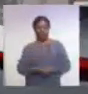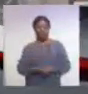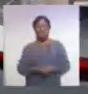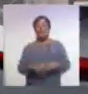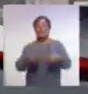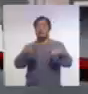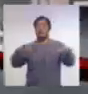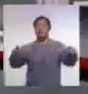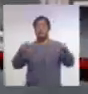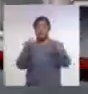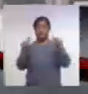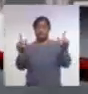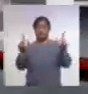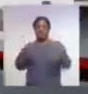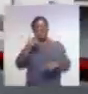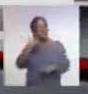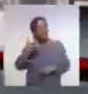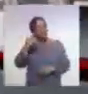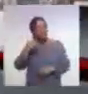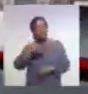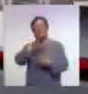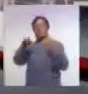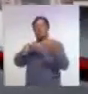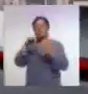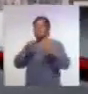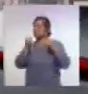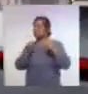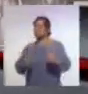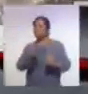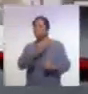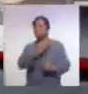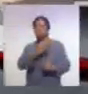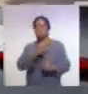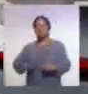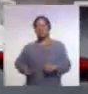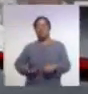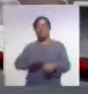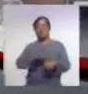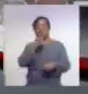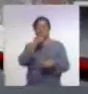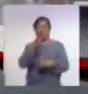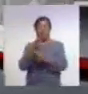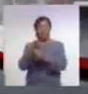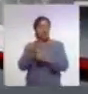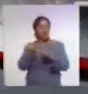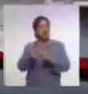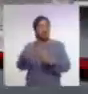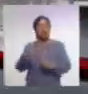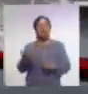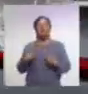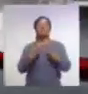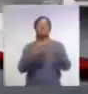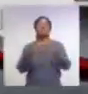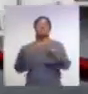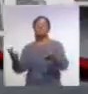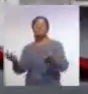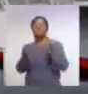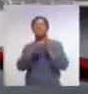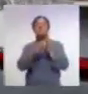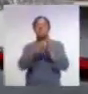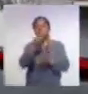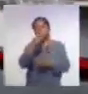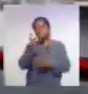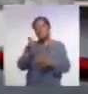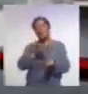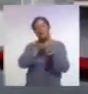crecimiento de Tlaxcala es un esfuerzo de todos, afirma el gobernador Marco Mena al entregar paquetes de especies menores del programa Apoyo a la